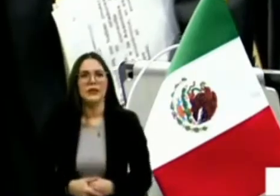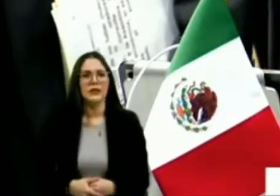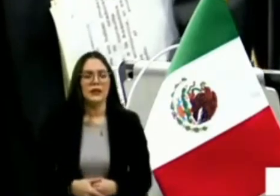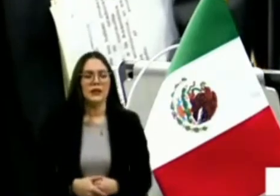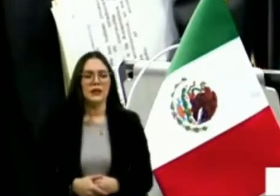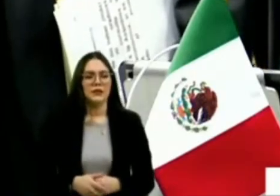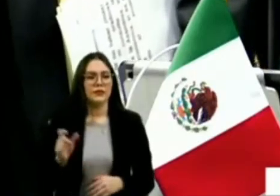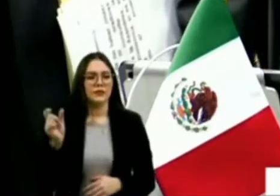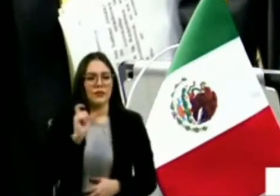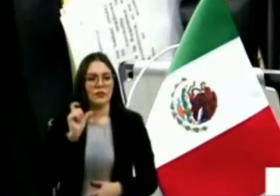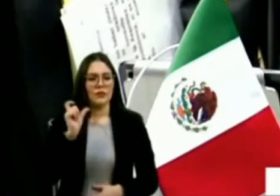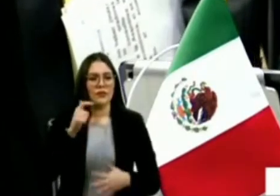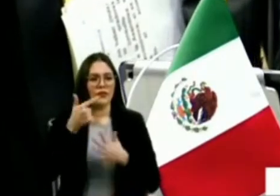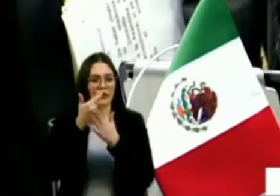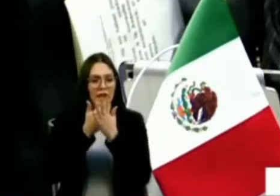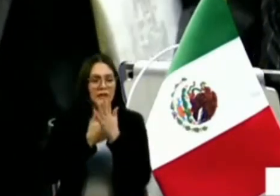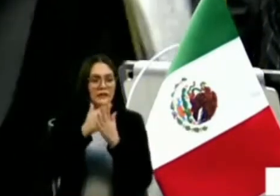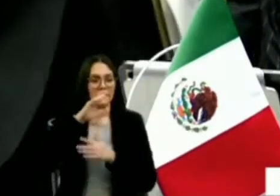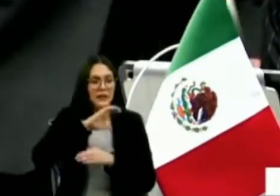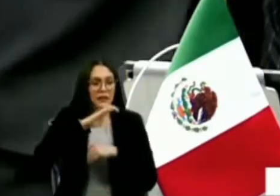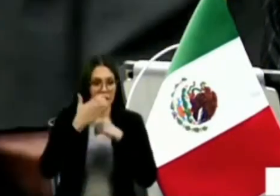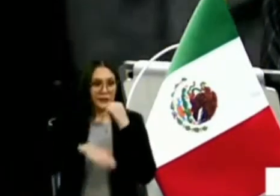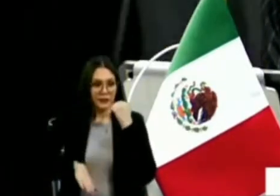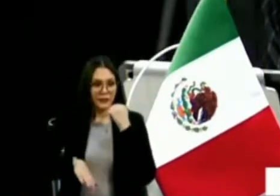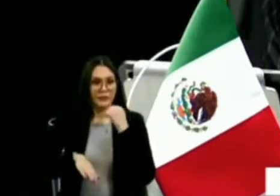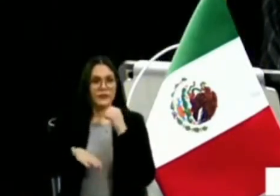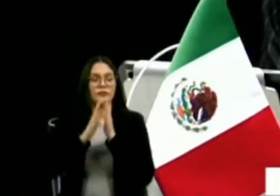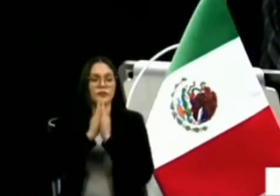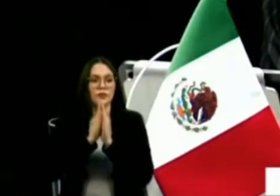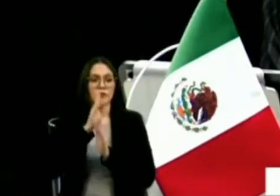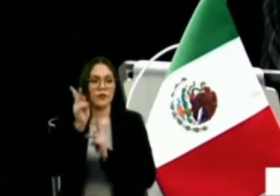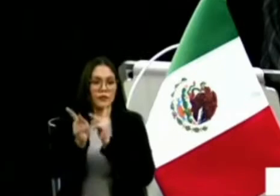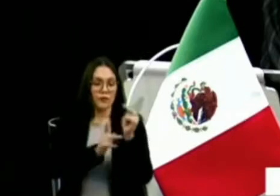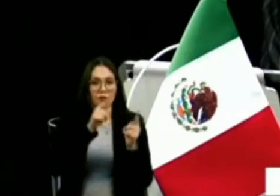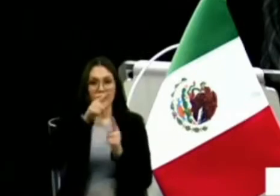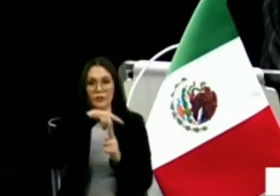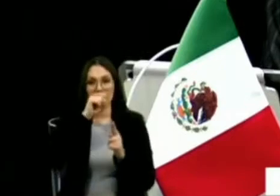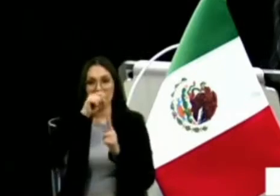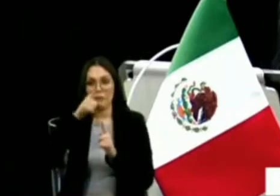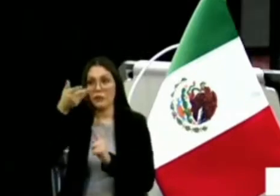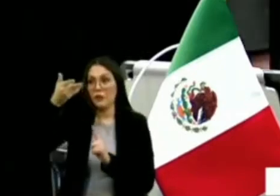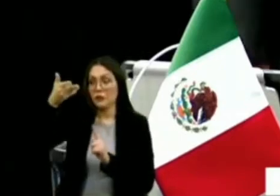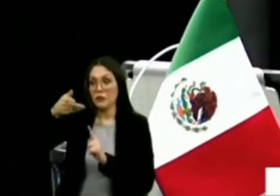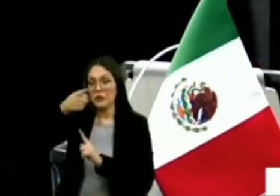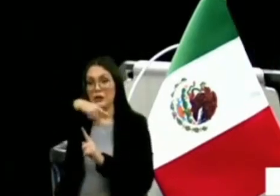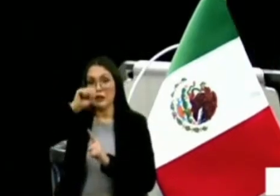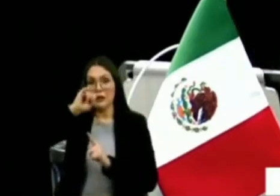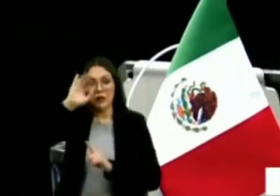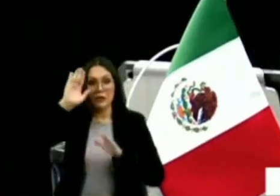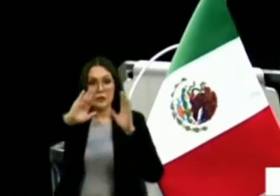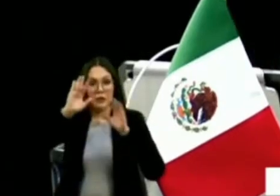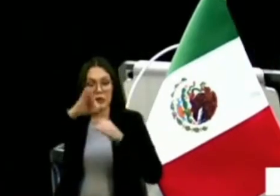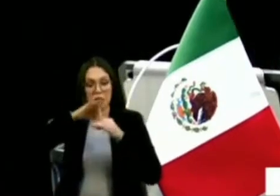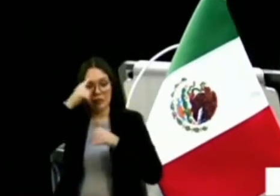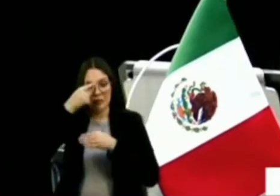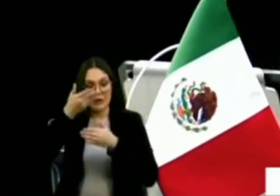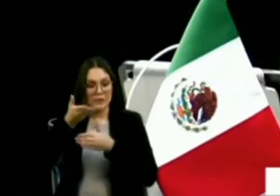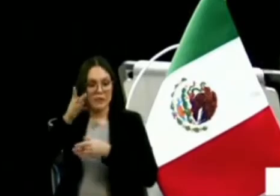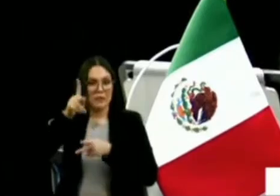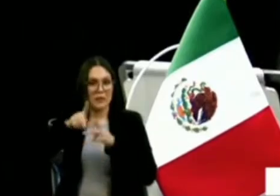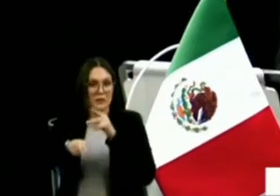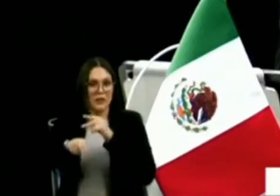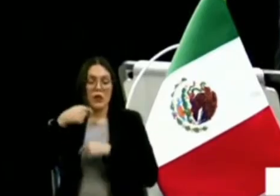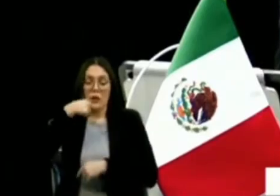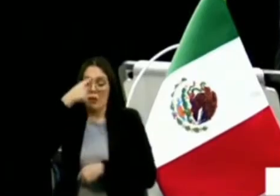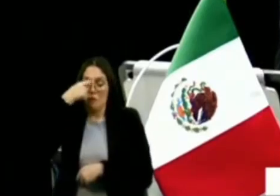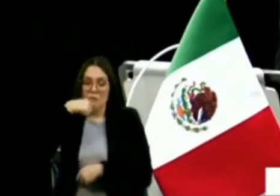muchísimas necedades, sobre todo de la oposición, que ya ha comenzado, Vicente, desde el día de ayer a través de los medios de comunicación